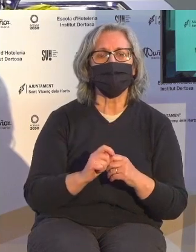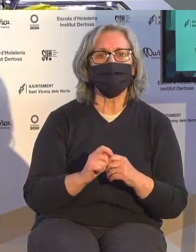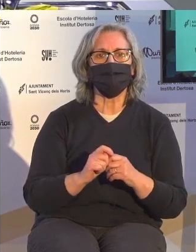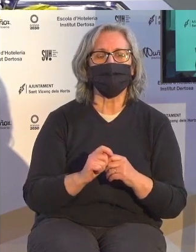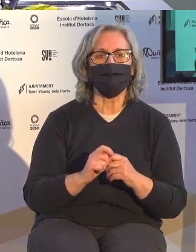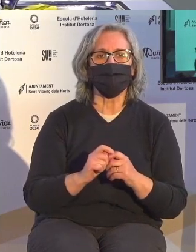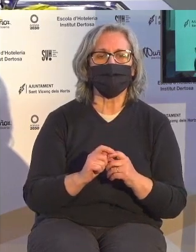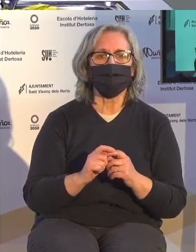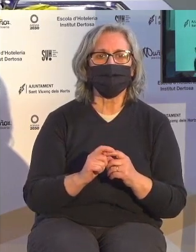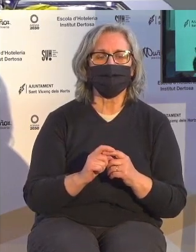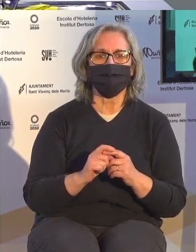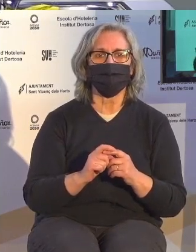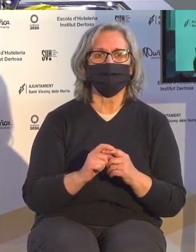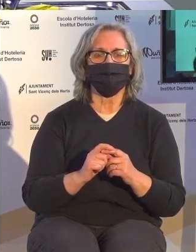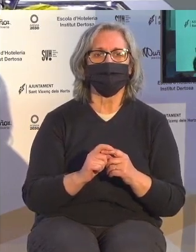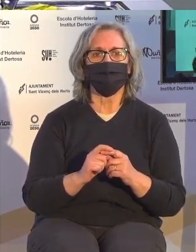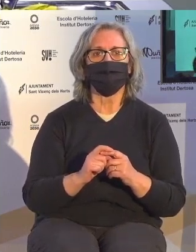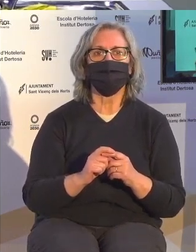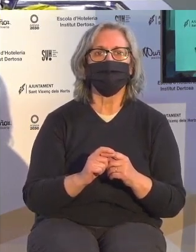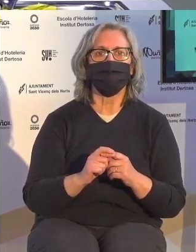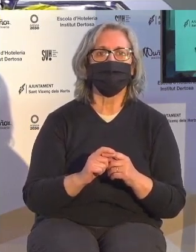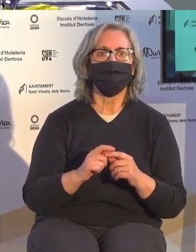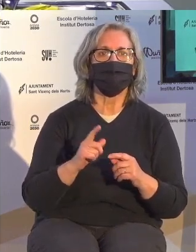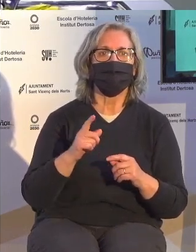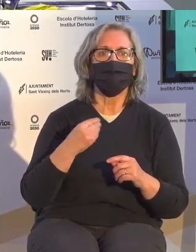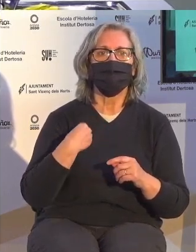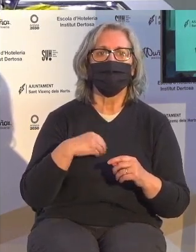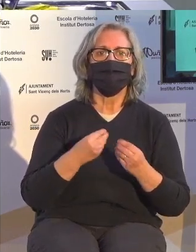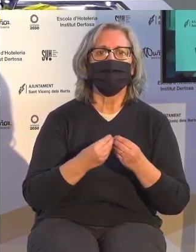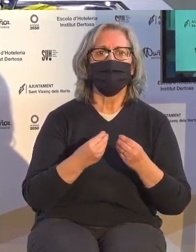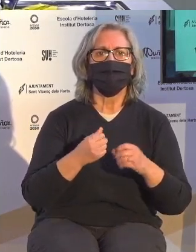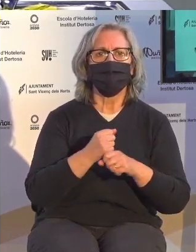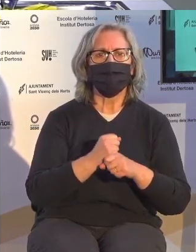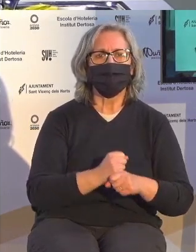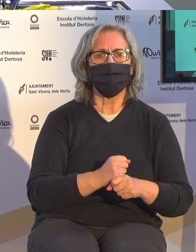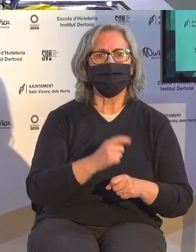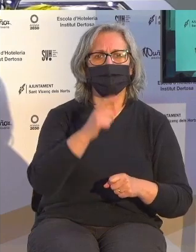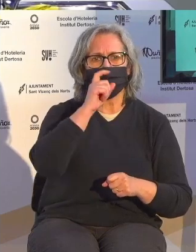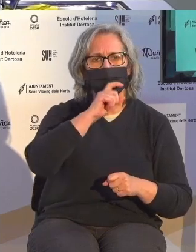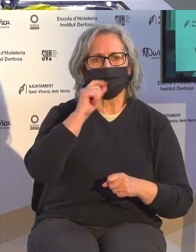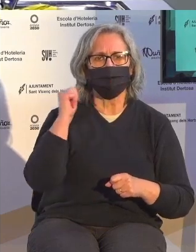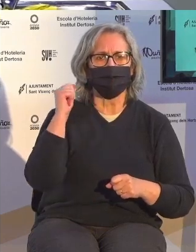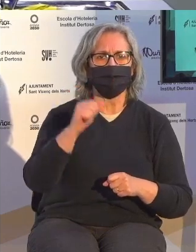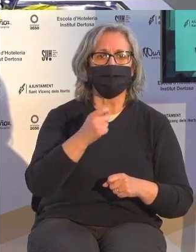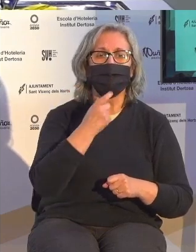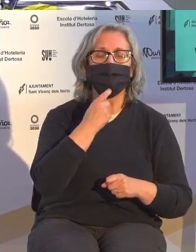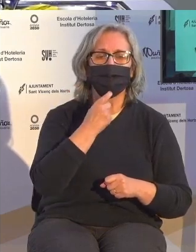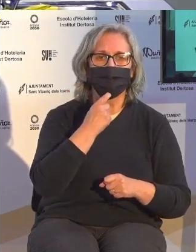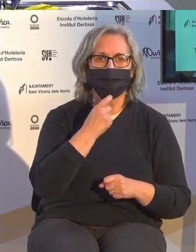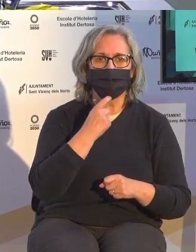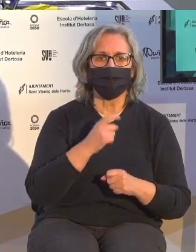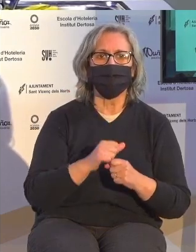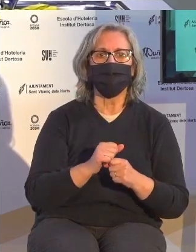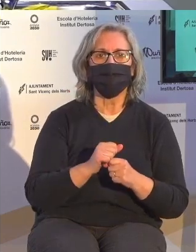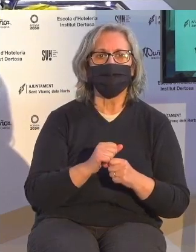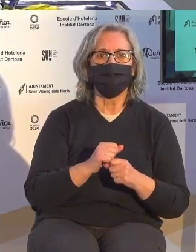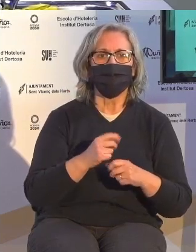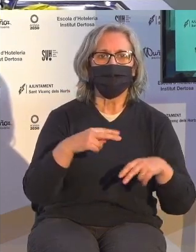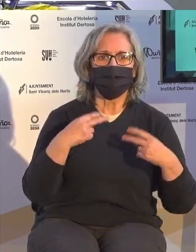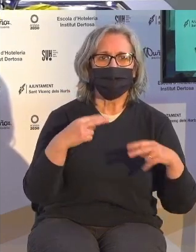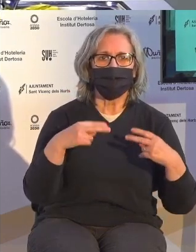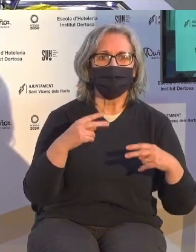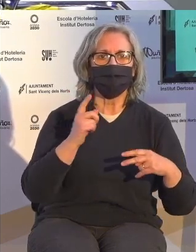yo vivido en finlandia 16 años trabajando en hoteles trabajando mucho con pastelería